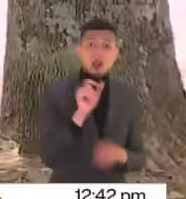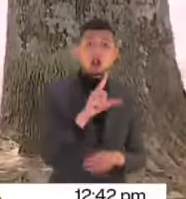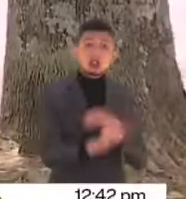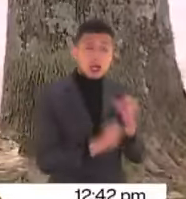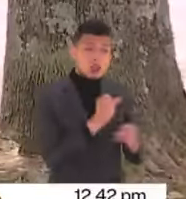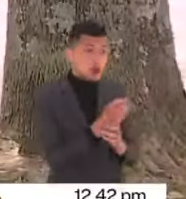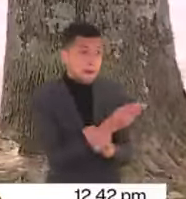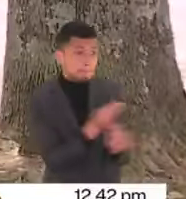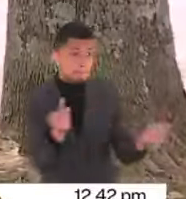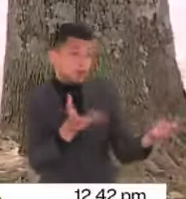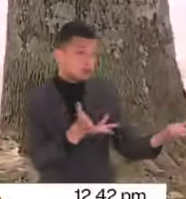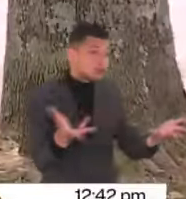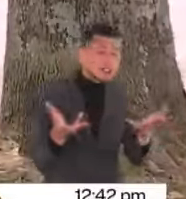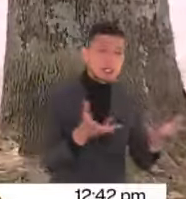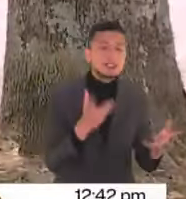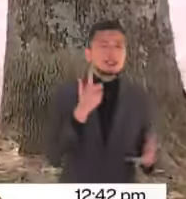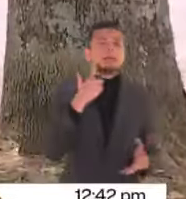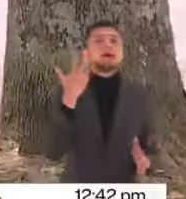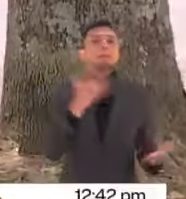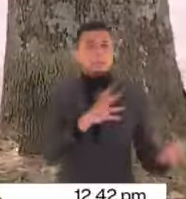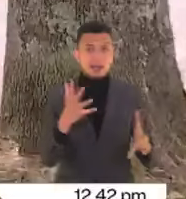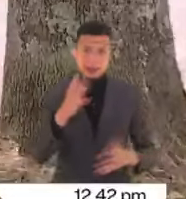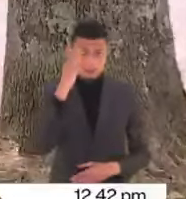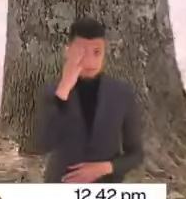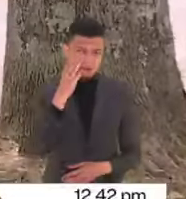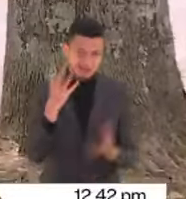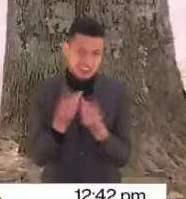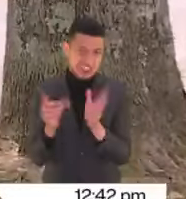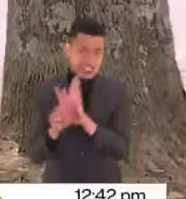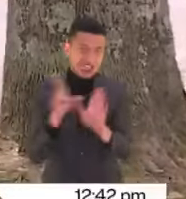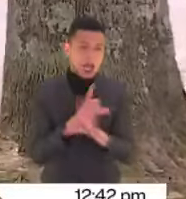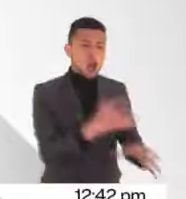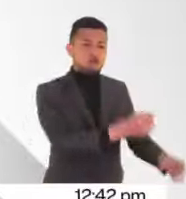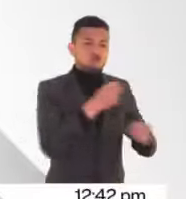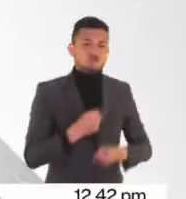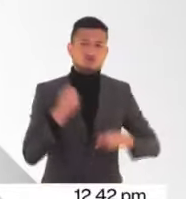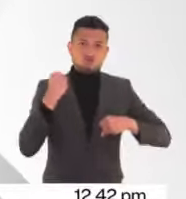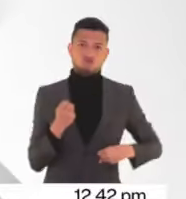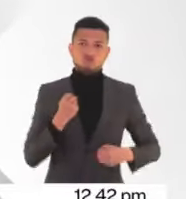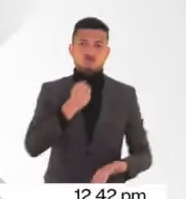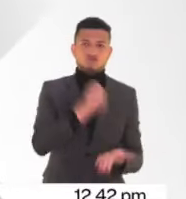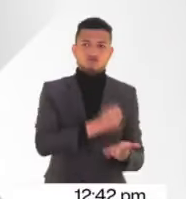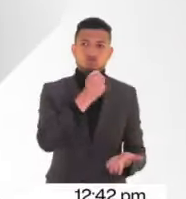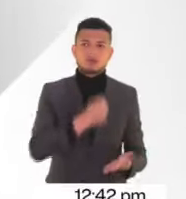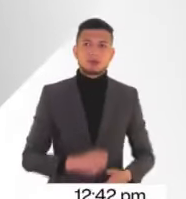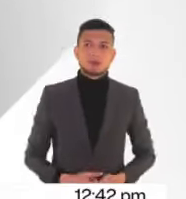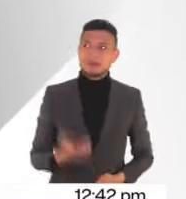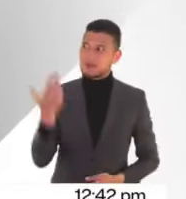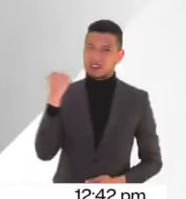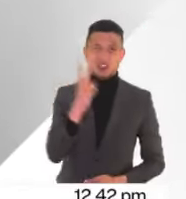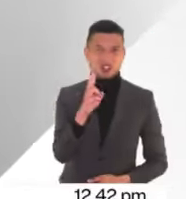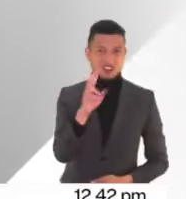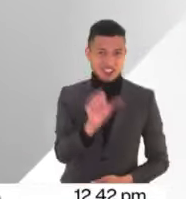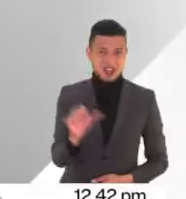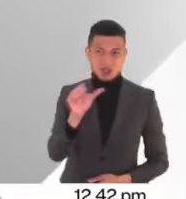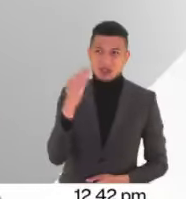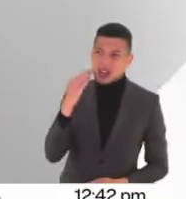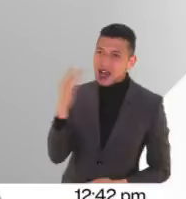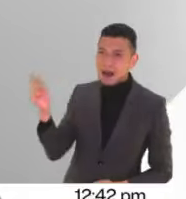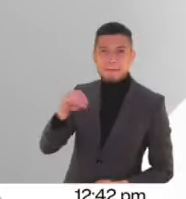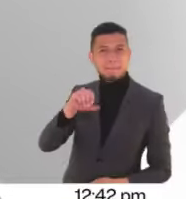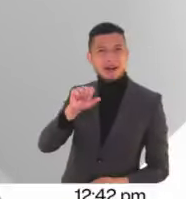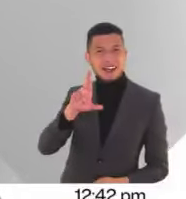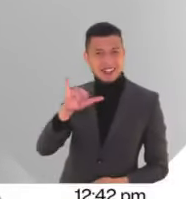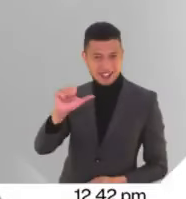también desapareció. La sospecha es reclutamiento forzado. El pasado 2 de agosto, María Juliana Arcila, de 13